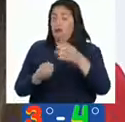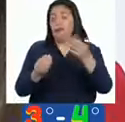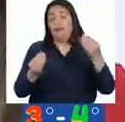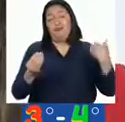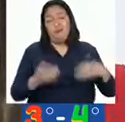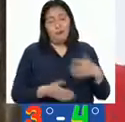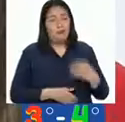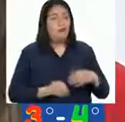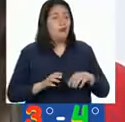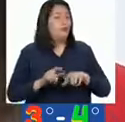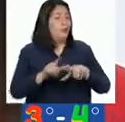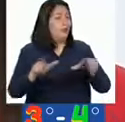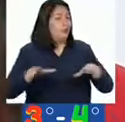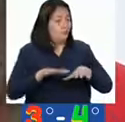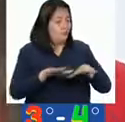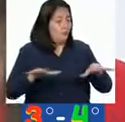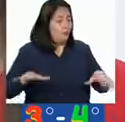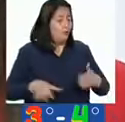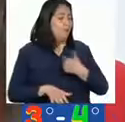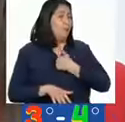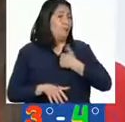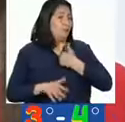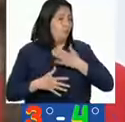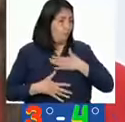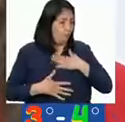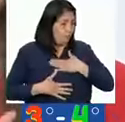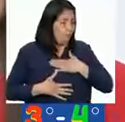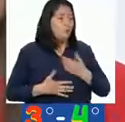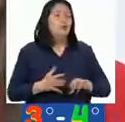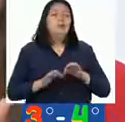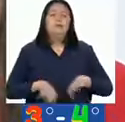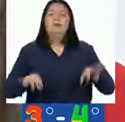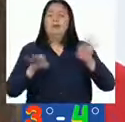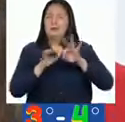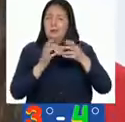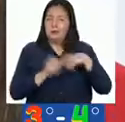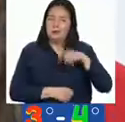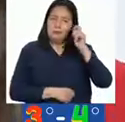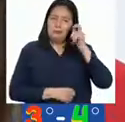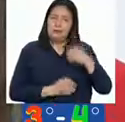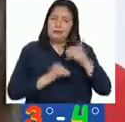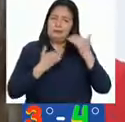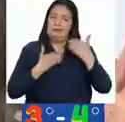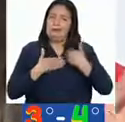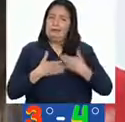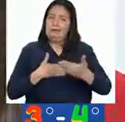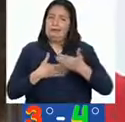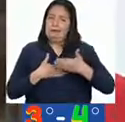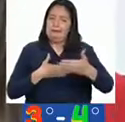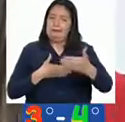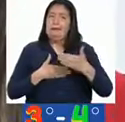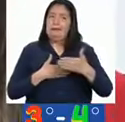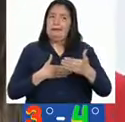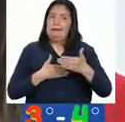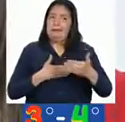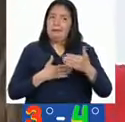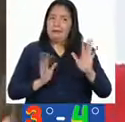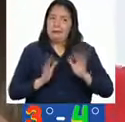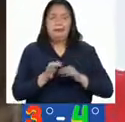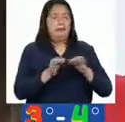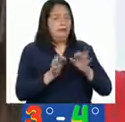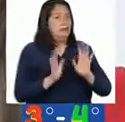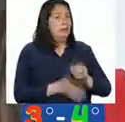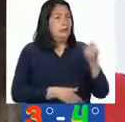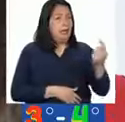sobre nuestro espacio personal y la importancia de valorarlo y de establecer sus límites y respetarlo. Ahora sabemos que cada